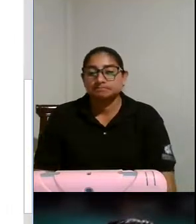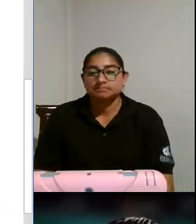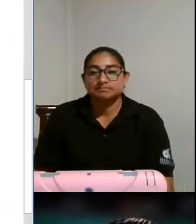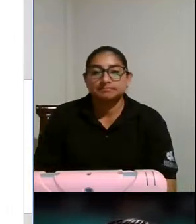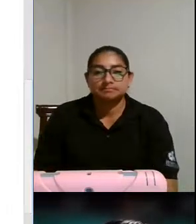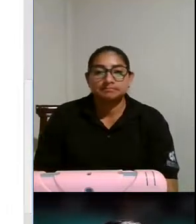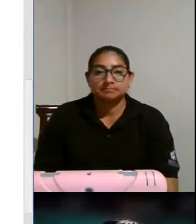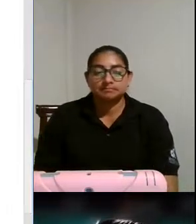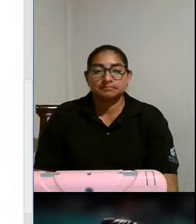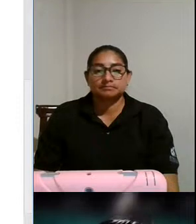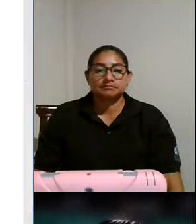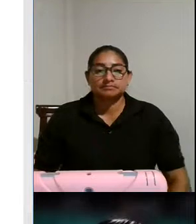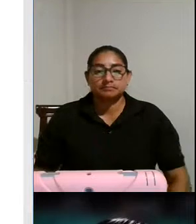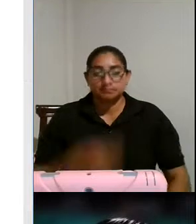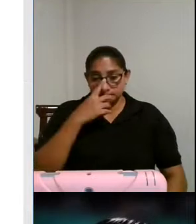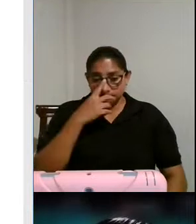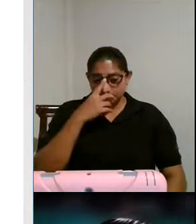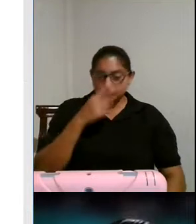Nosotros tenemos